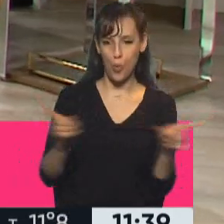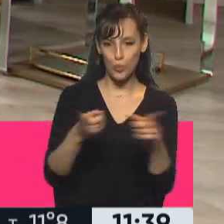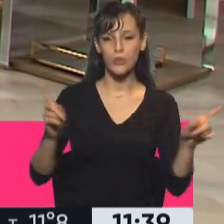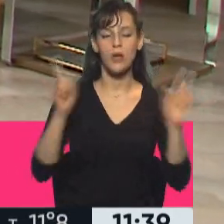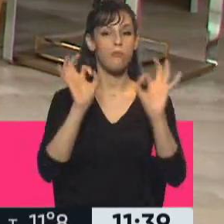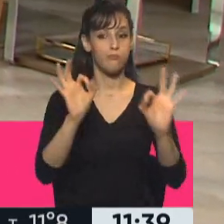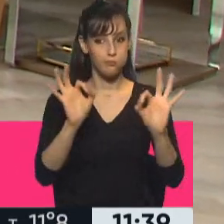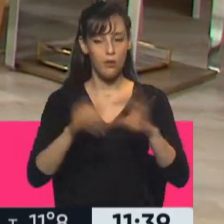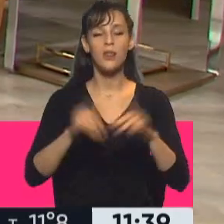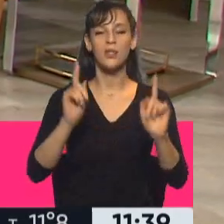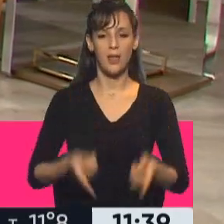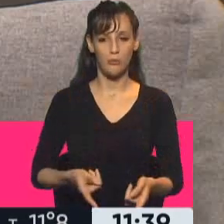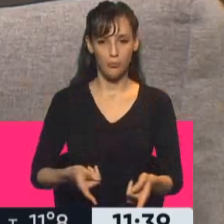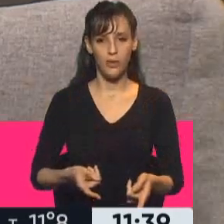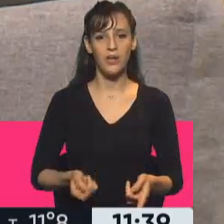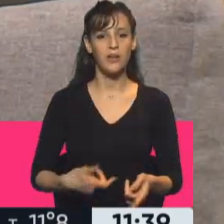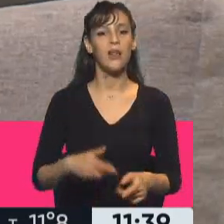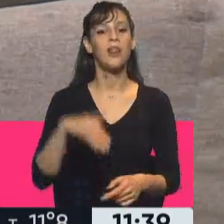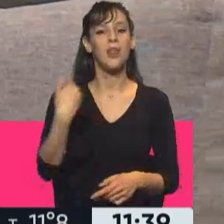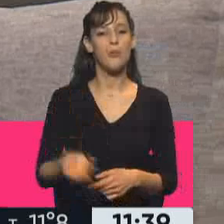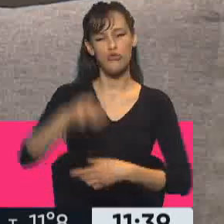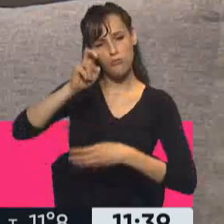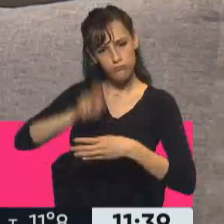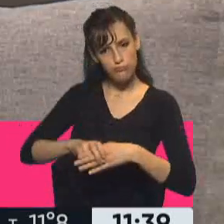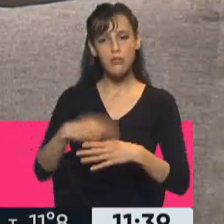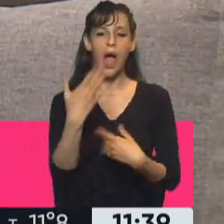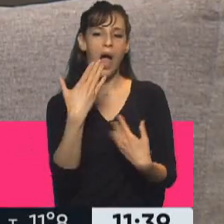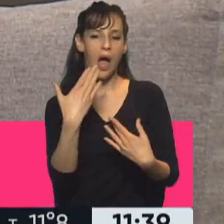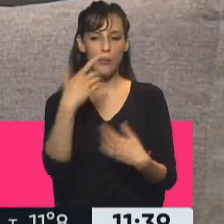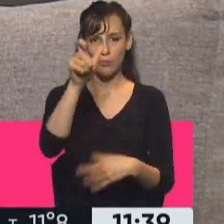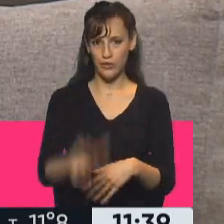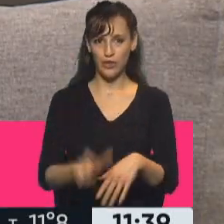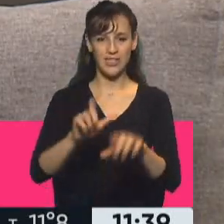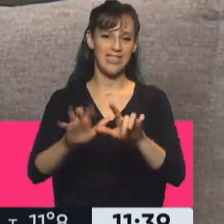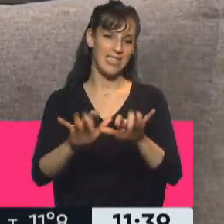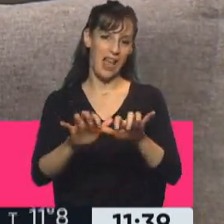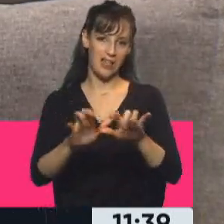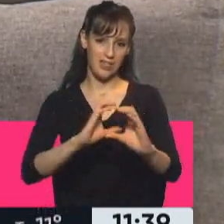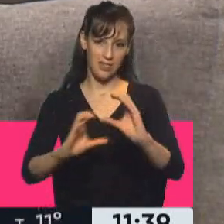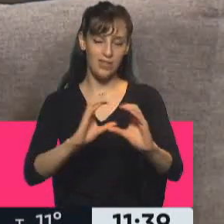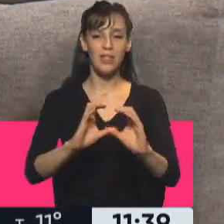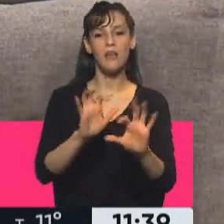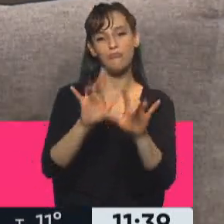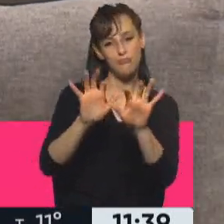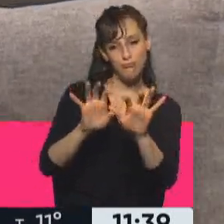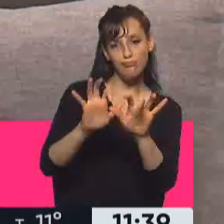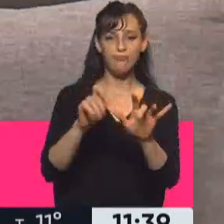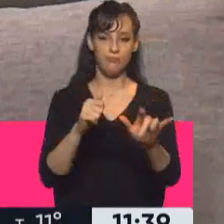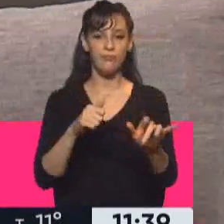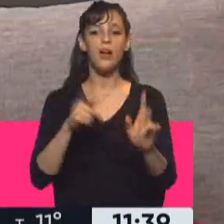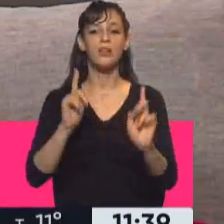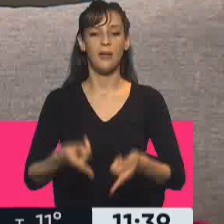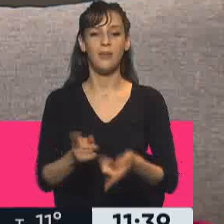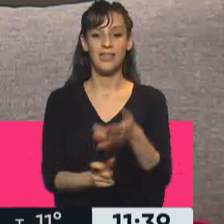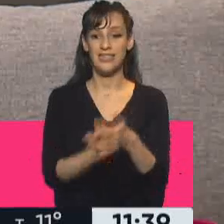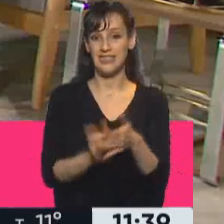genial. Después hago como un meet and greet, me quedo conversando con la gente qué por lindo chat. Así que bueno, ahí está, si lo ven ahí y en las redes sociales